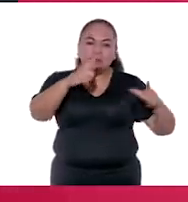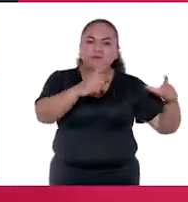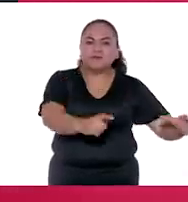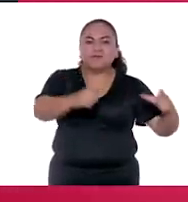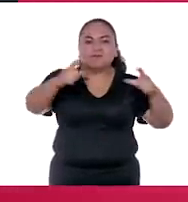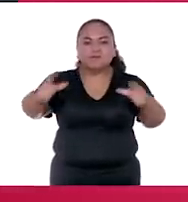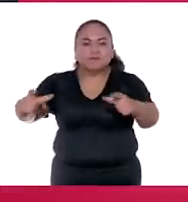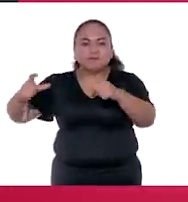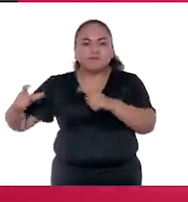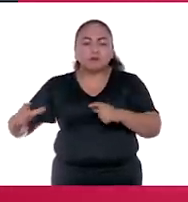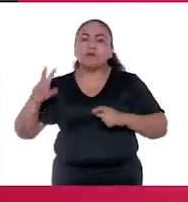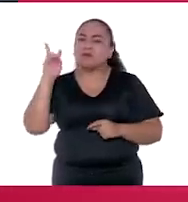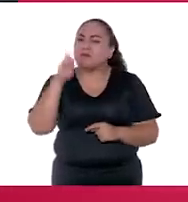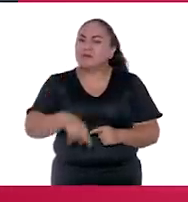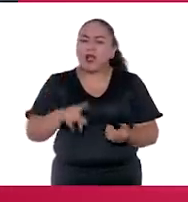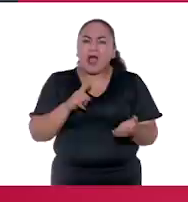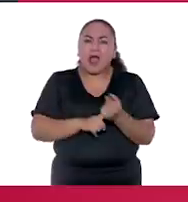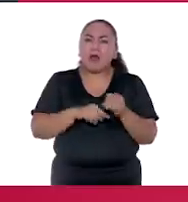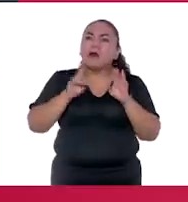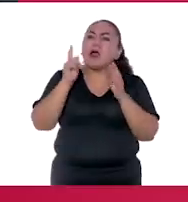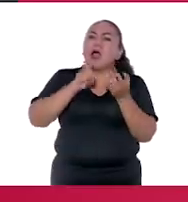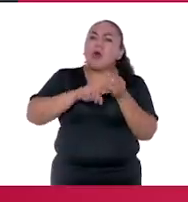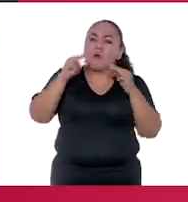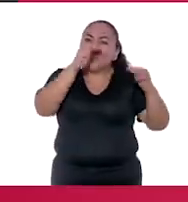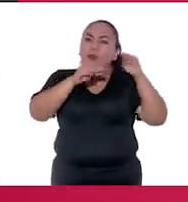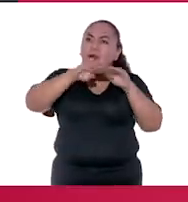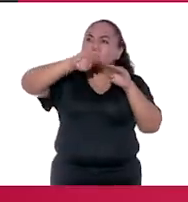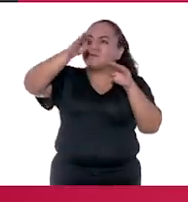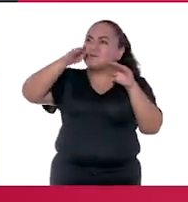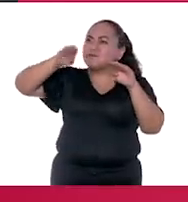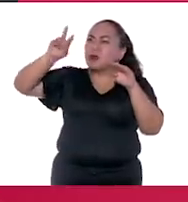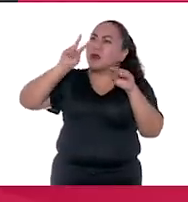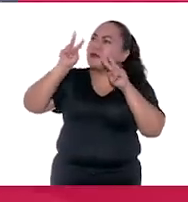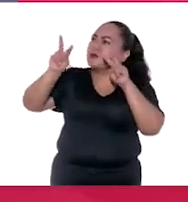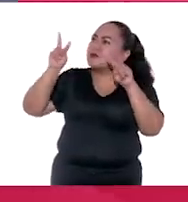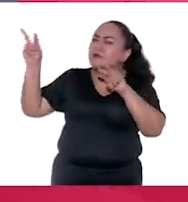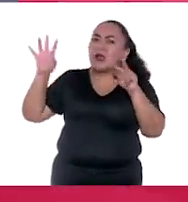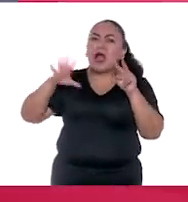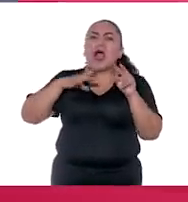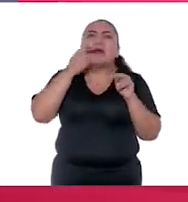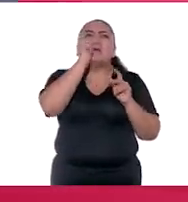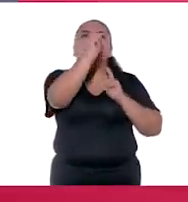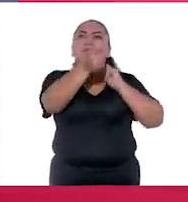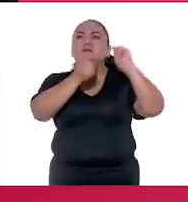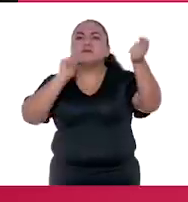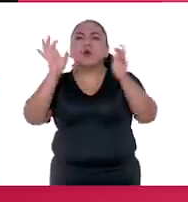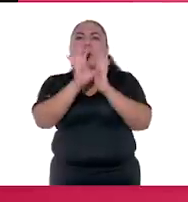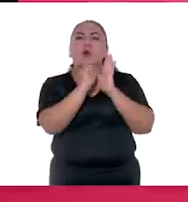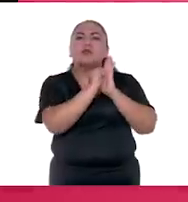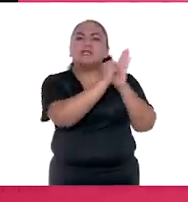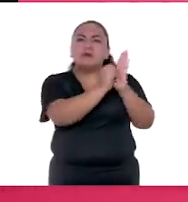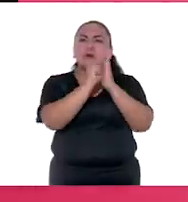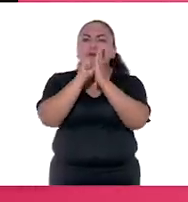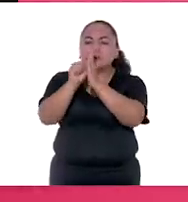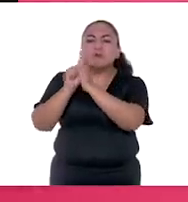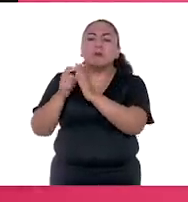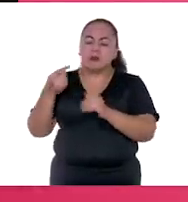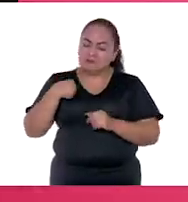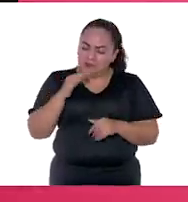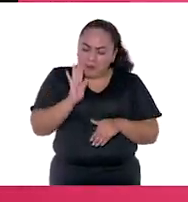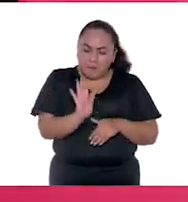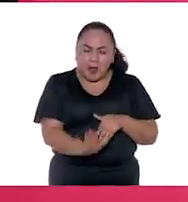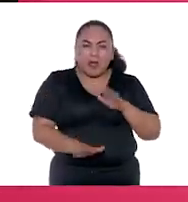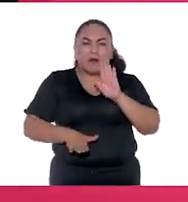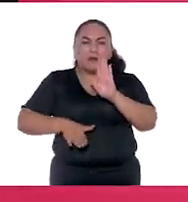Es tanto lo que dicen los relieves de estas montañas. Hay símbolos por doquier. pisamos firme en